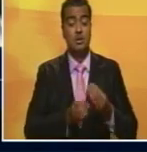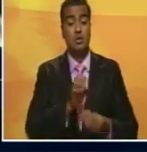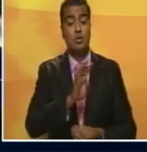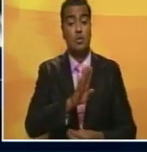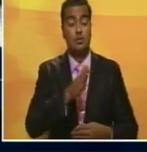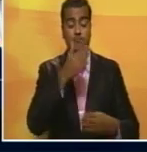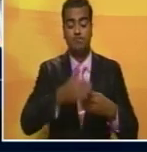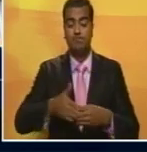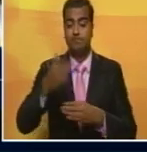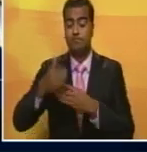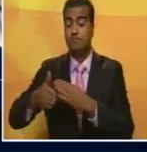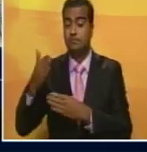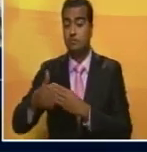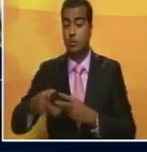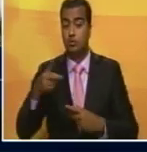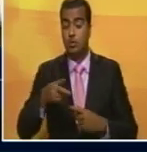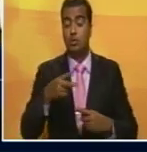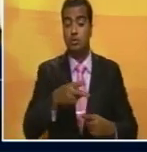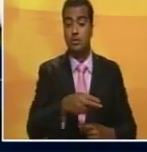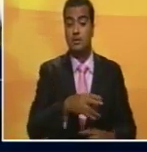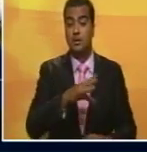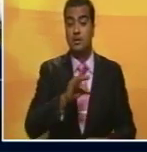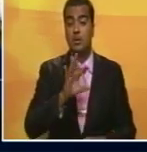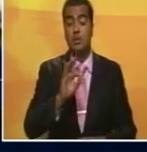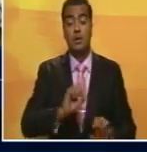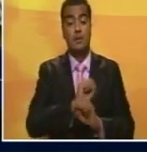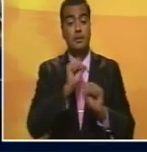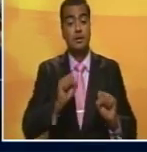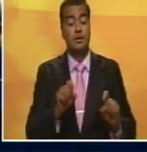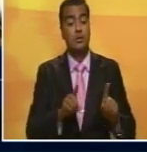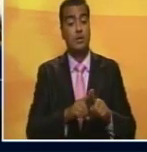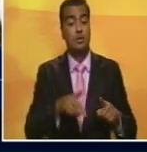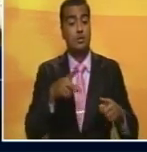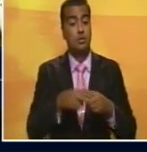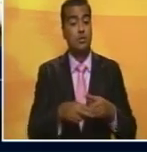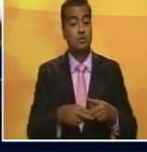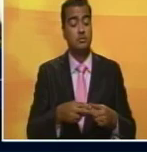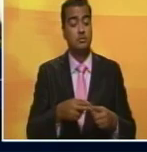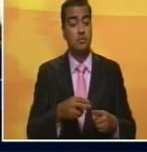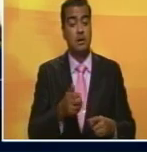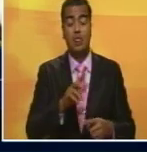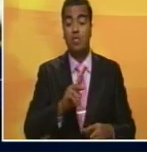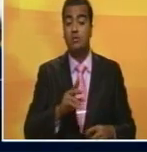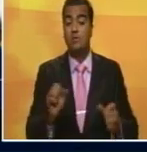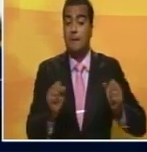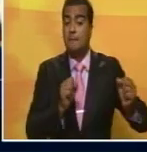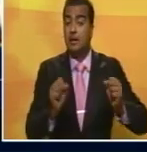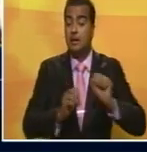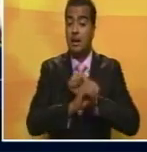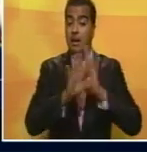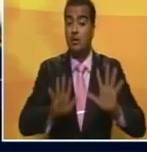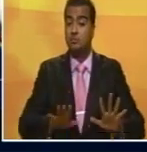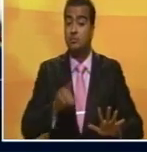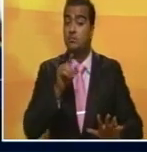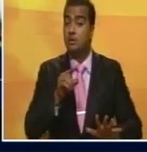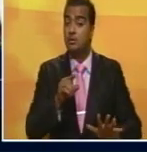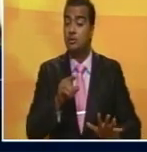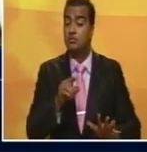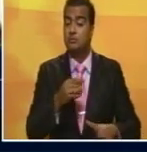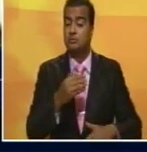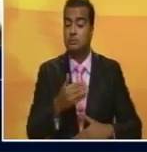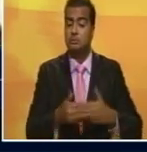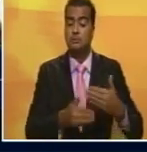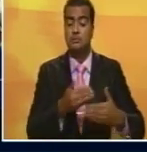4 cortes de fibra entre las 7 y 9 de la mañana, al igual que un corte a la medianoche en el estado Mérida, por lo que aclaró que esto ralentizó